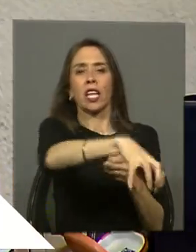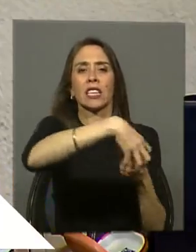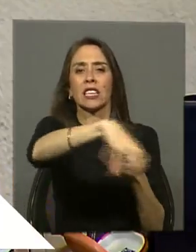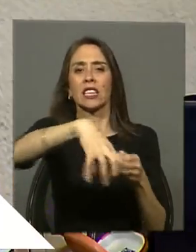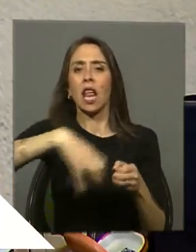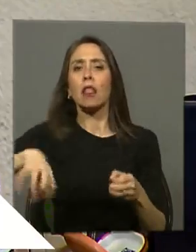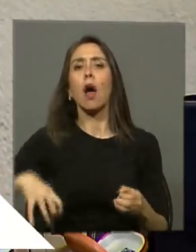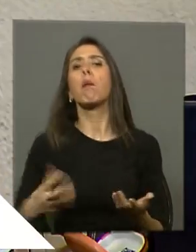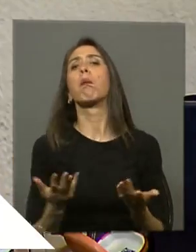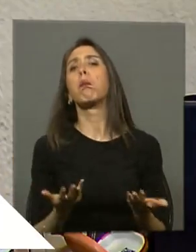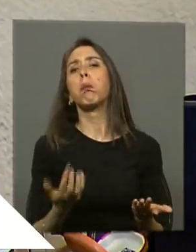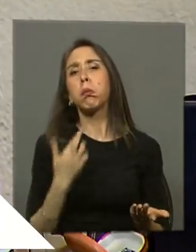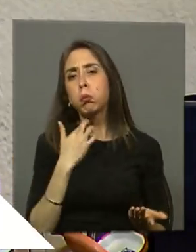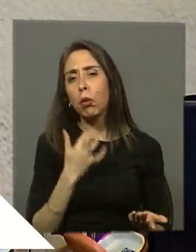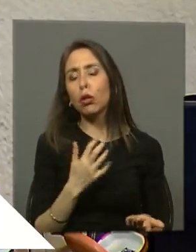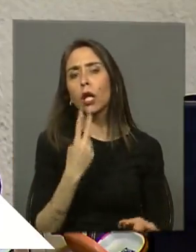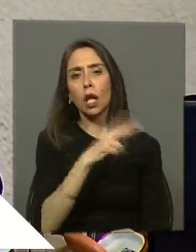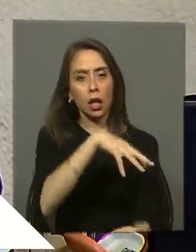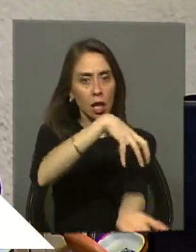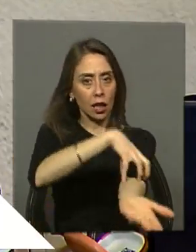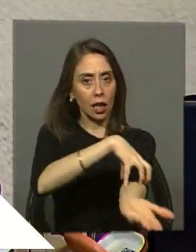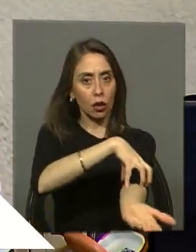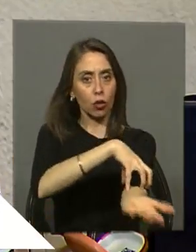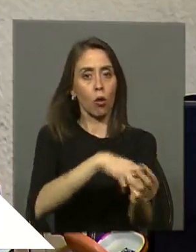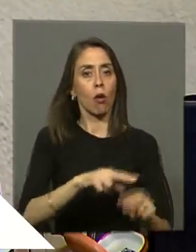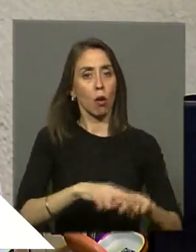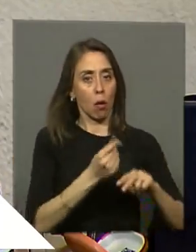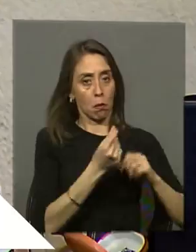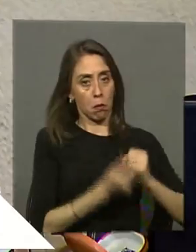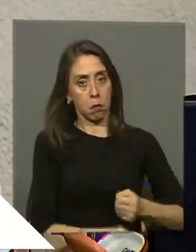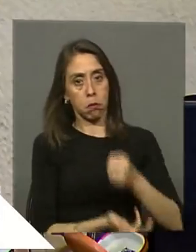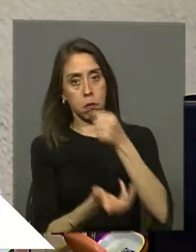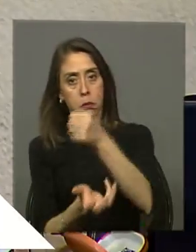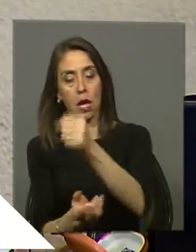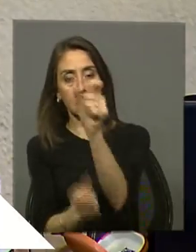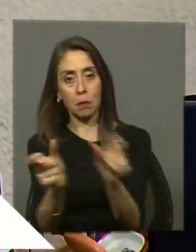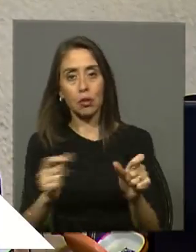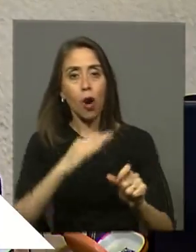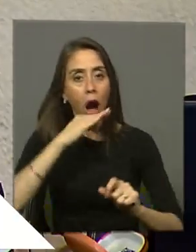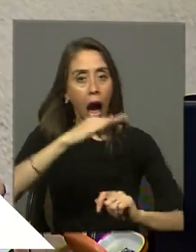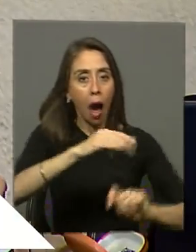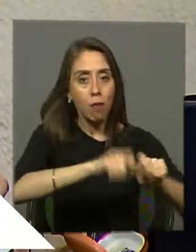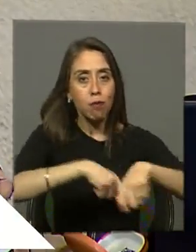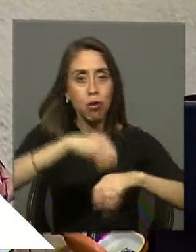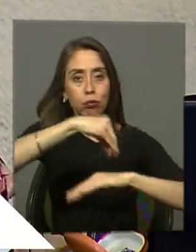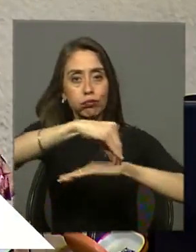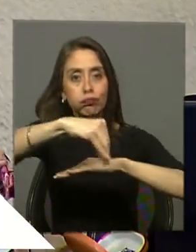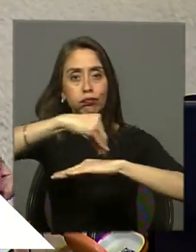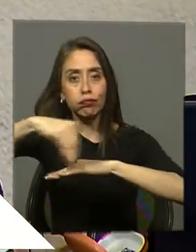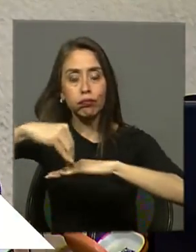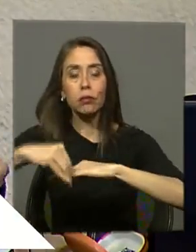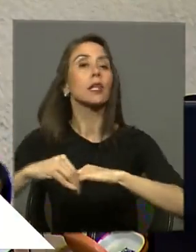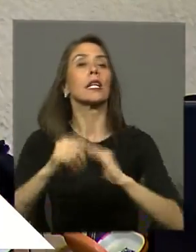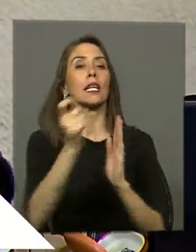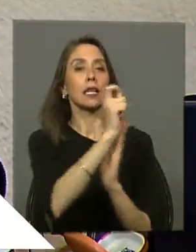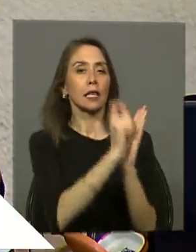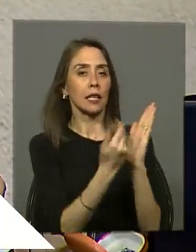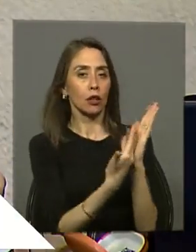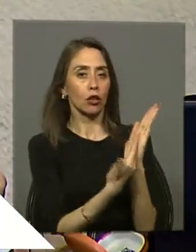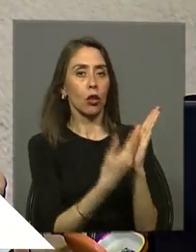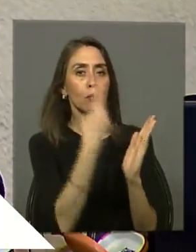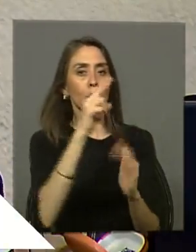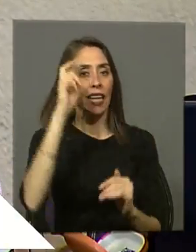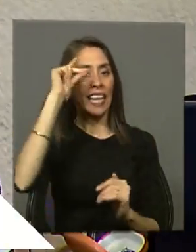qué no la propia región entregar estos recursos hacia los agricultores con instrumentos que se puedan crear en términos